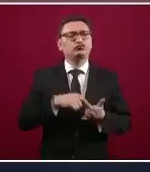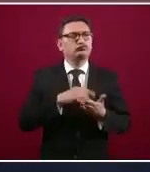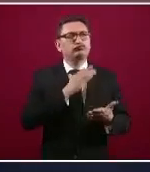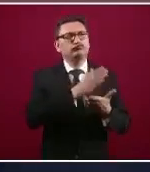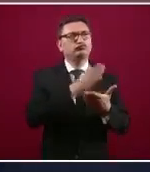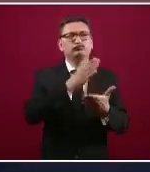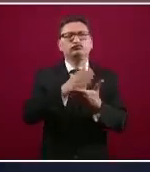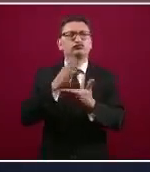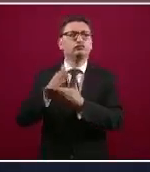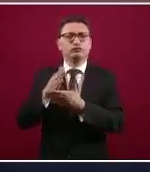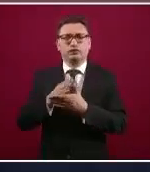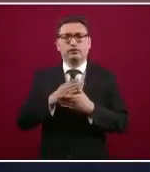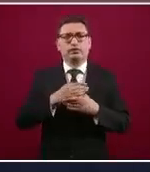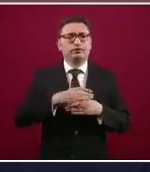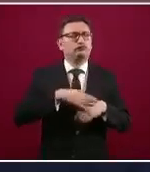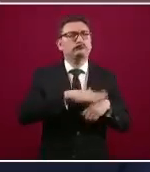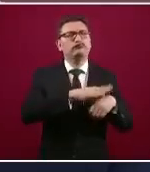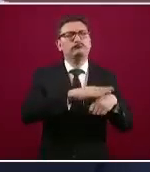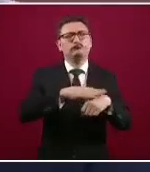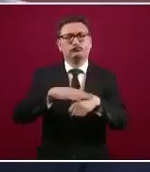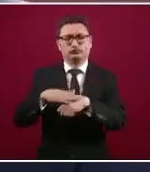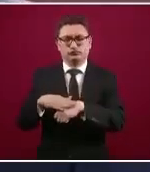hablando con